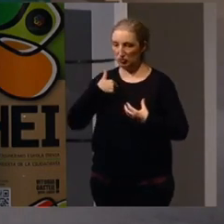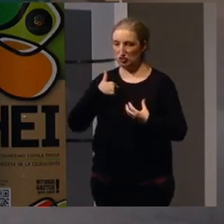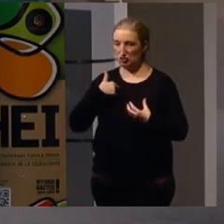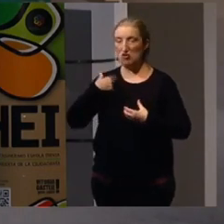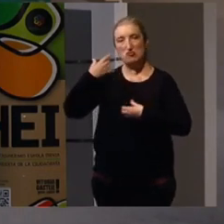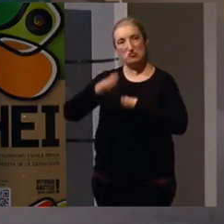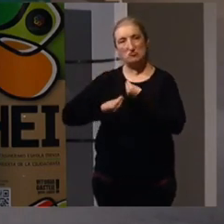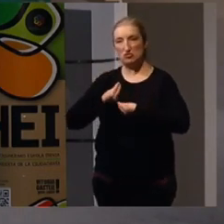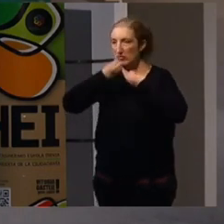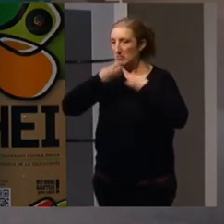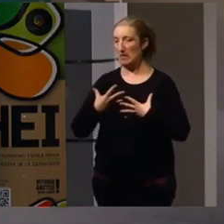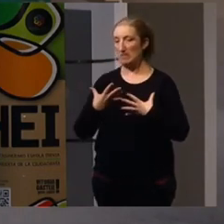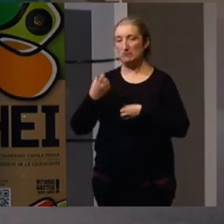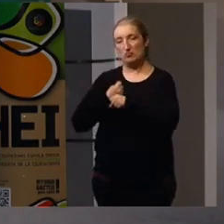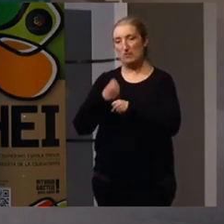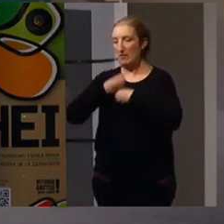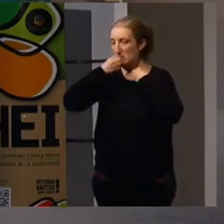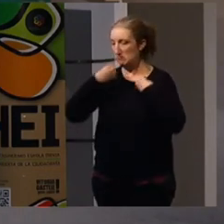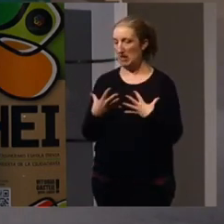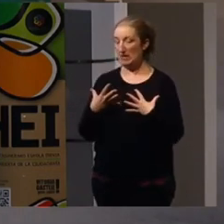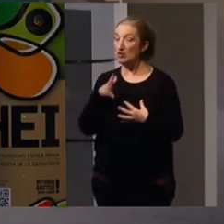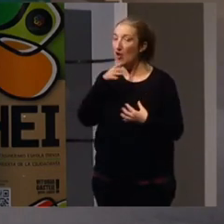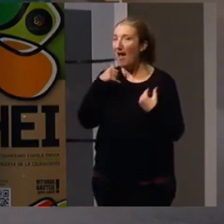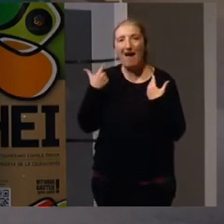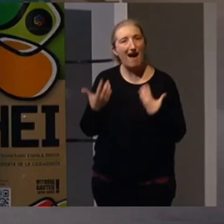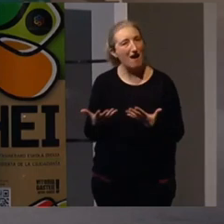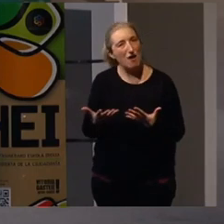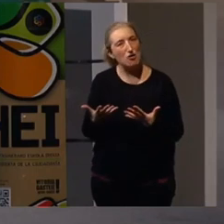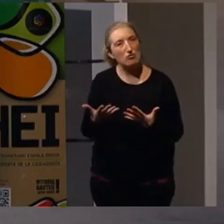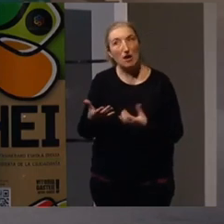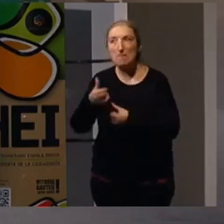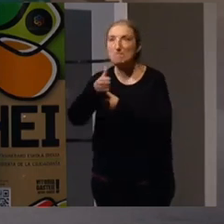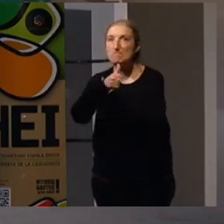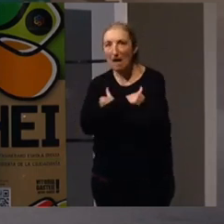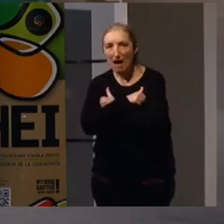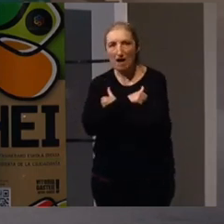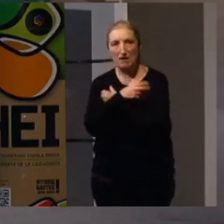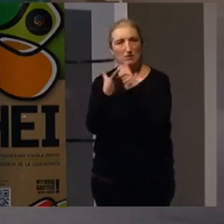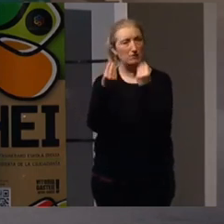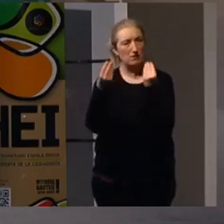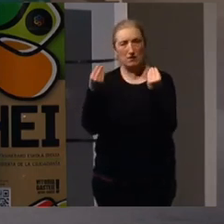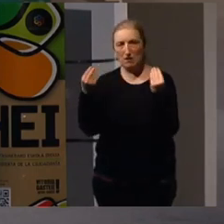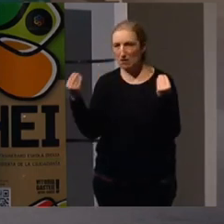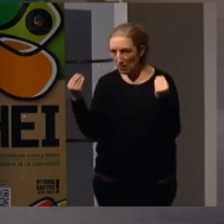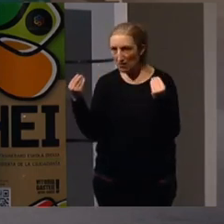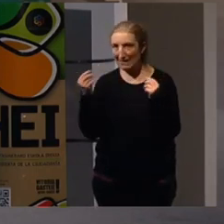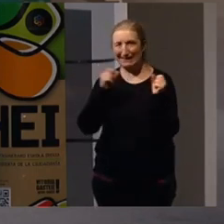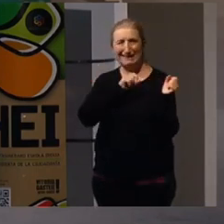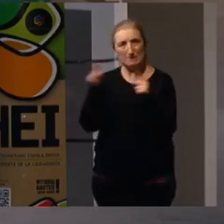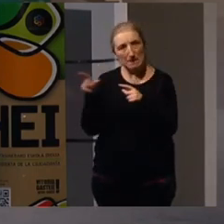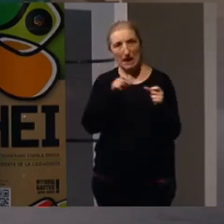es que me siento realizado por trabajar. Ahora yo veo que hay muchísimo paro. Hay un problema de